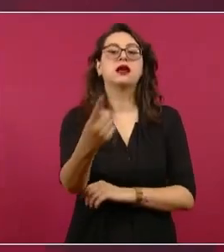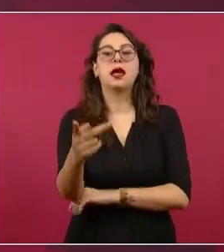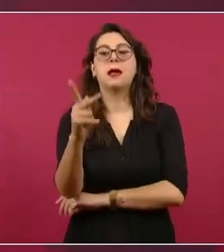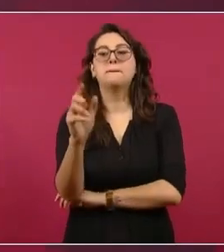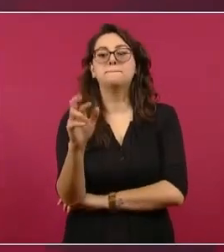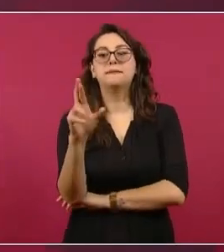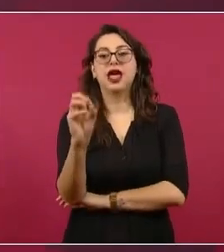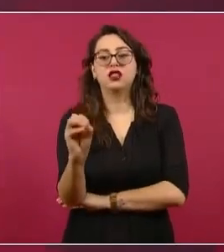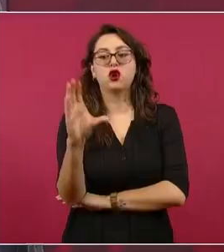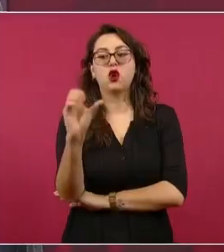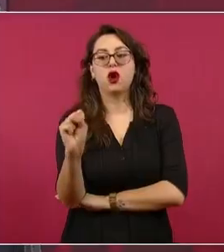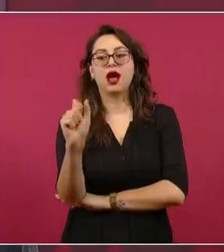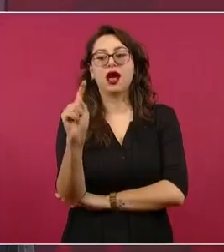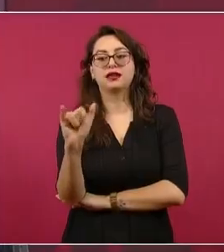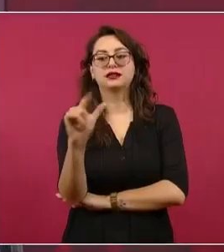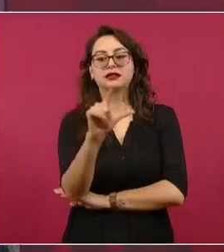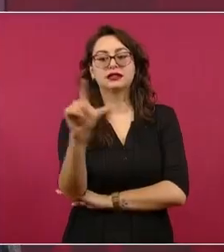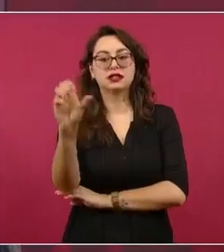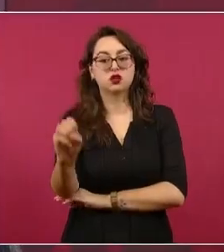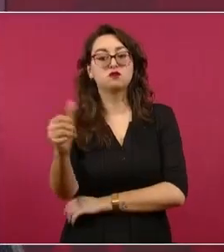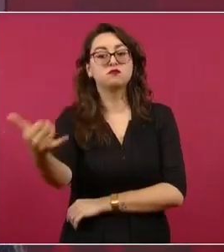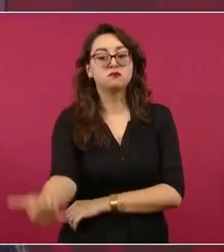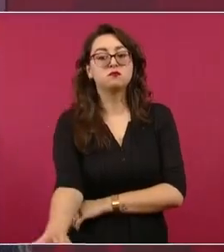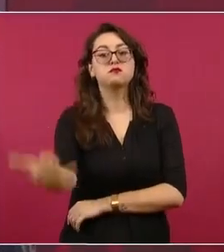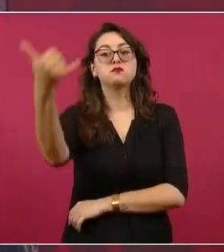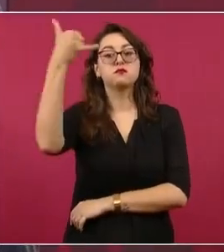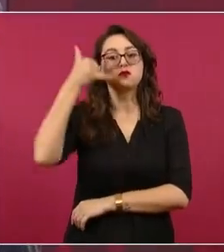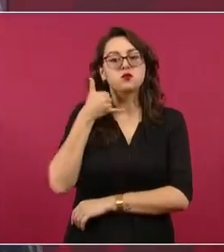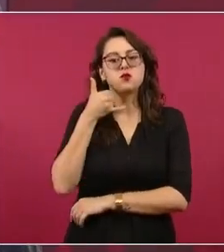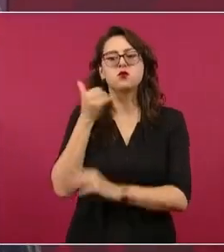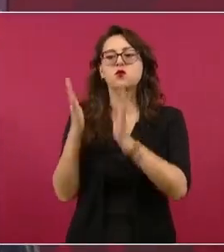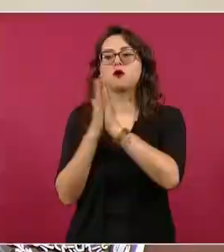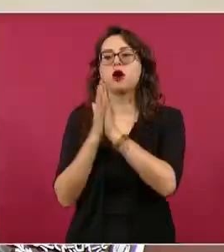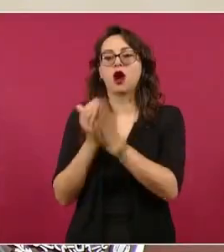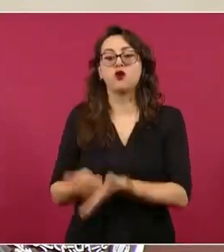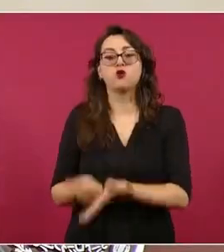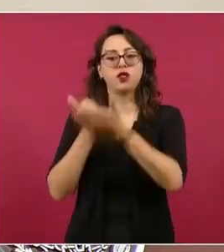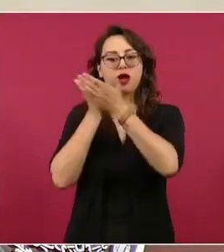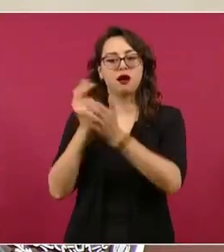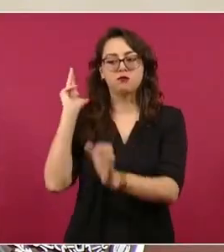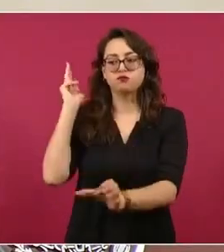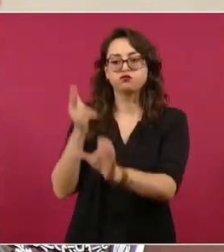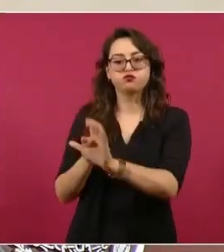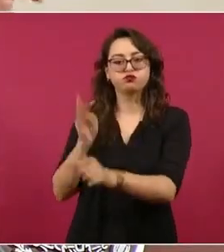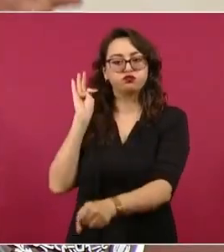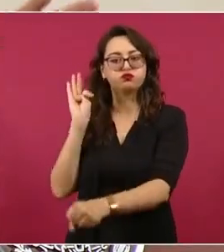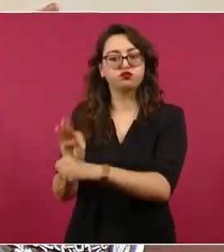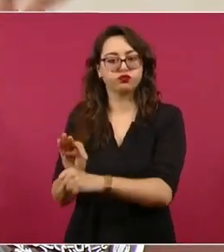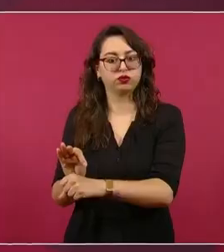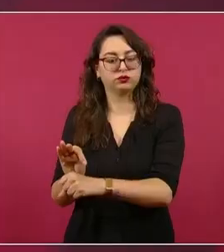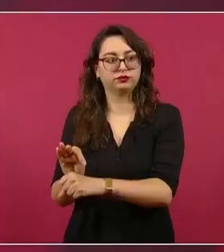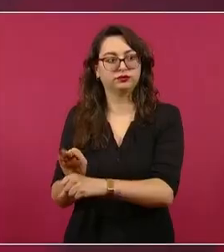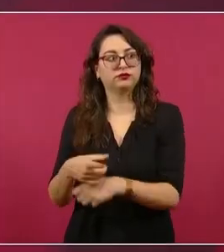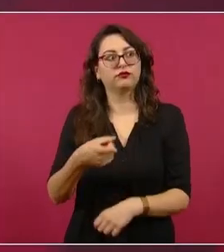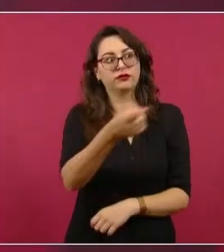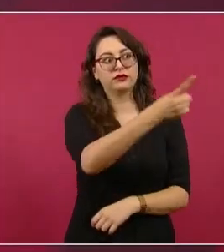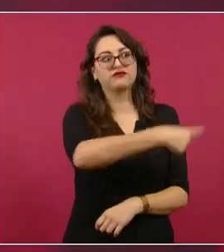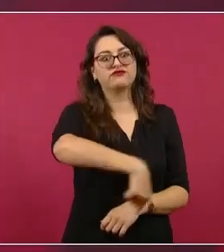habló aquí pidiendo que se le diera asilo, porque ya iban